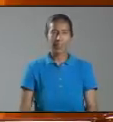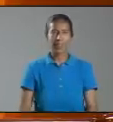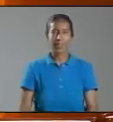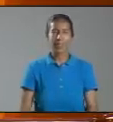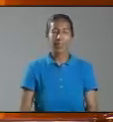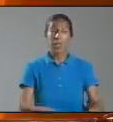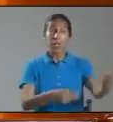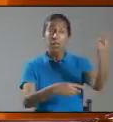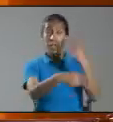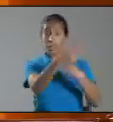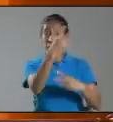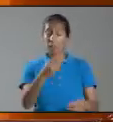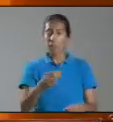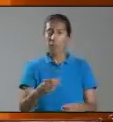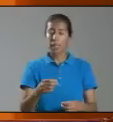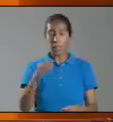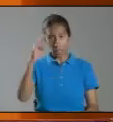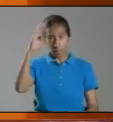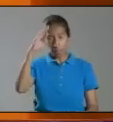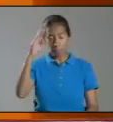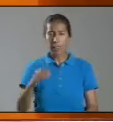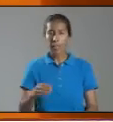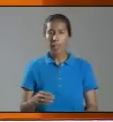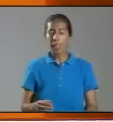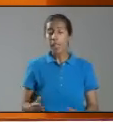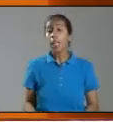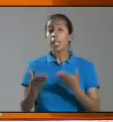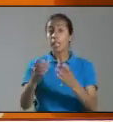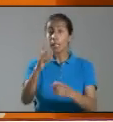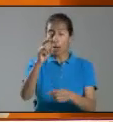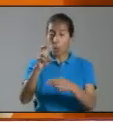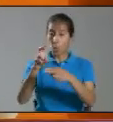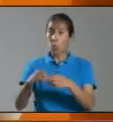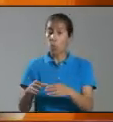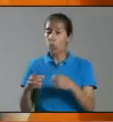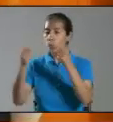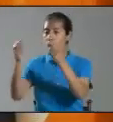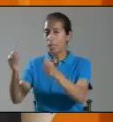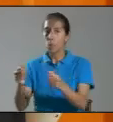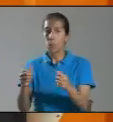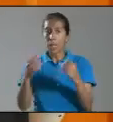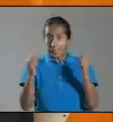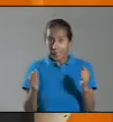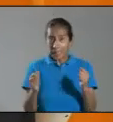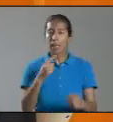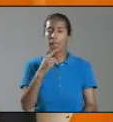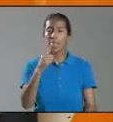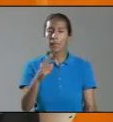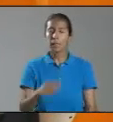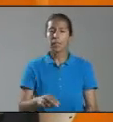Y viene el jefe y jala una silla y le dice, sentate,